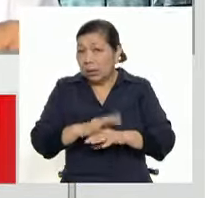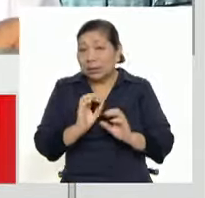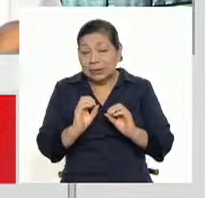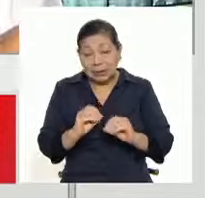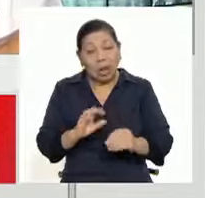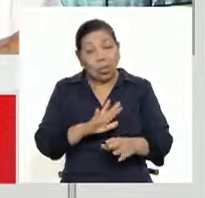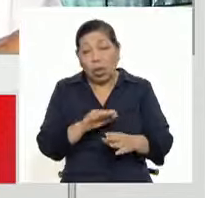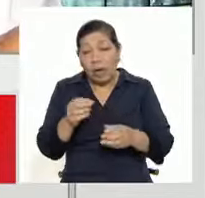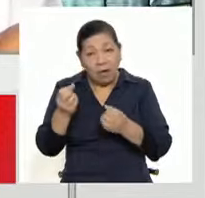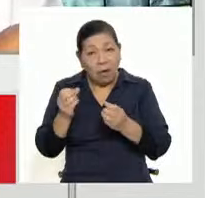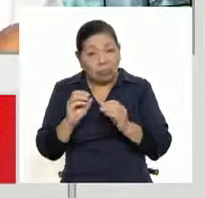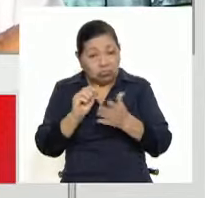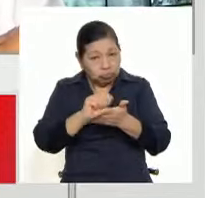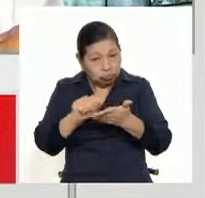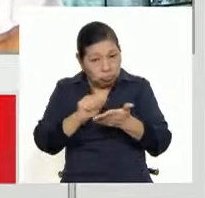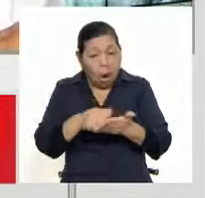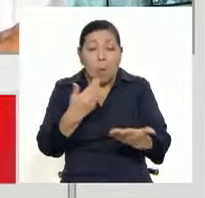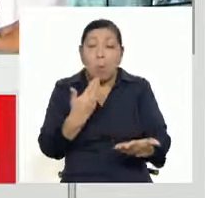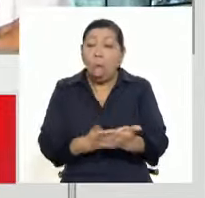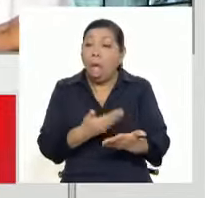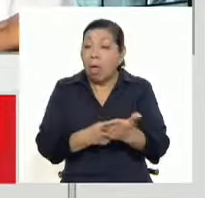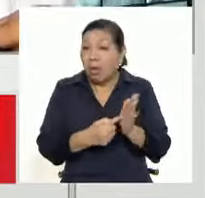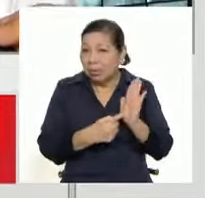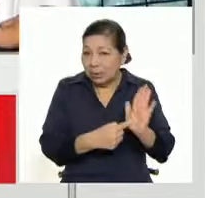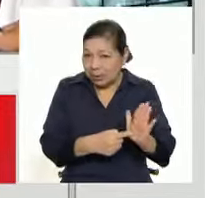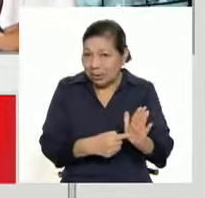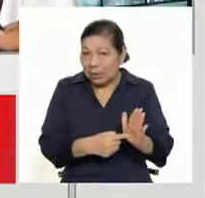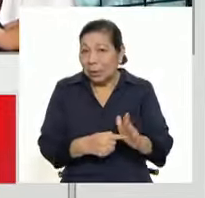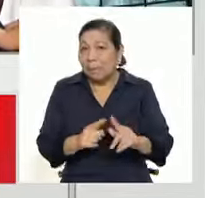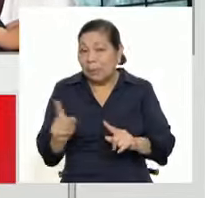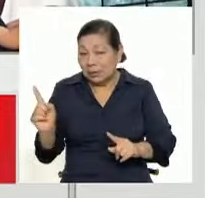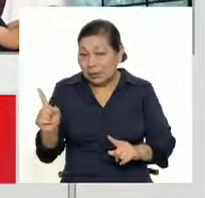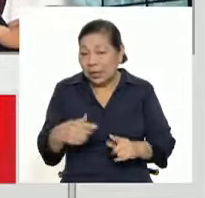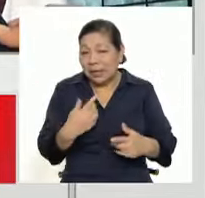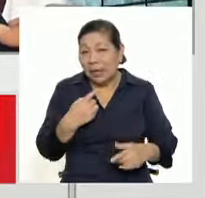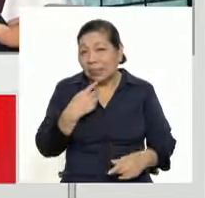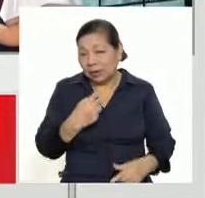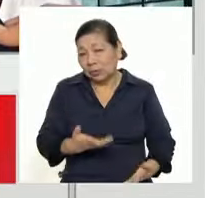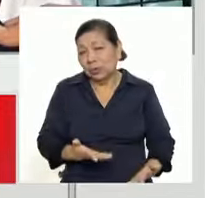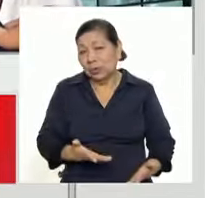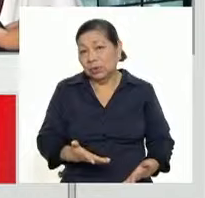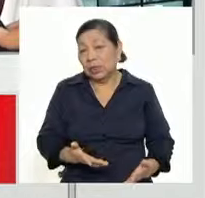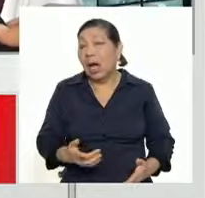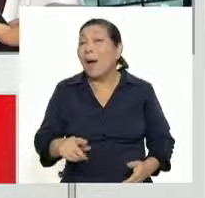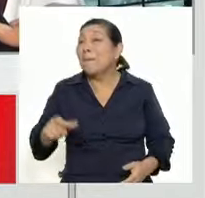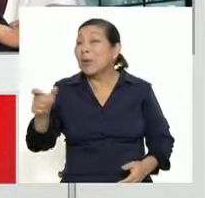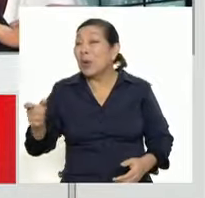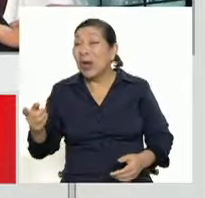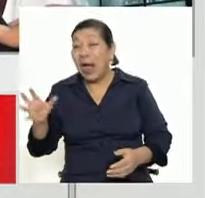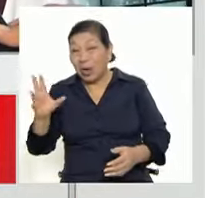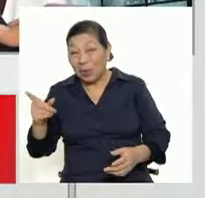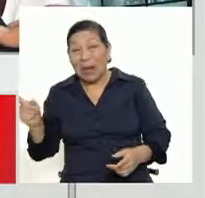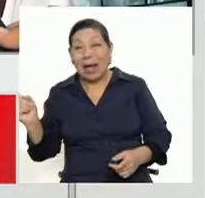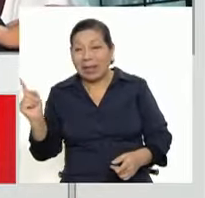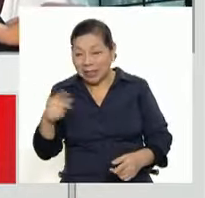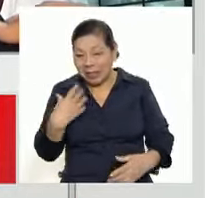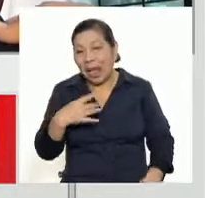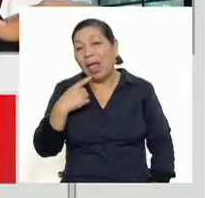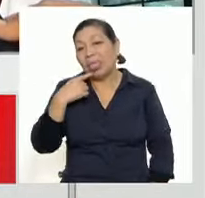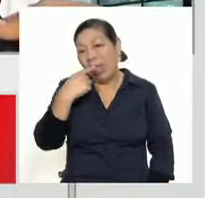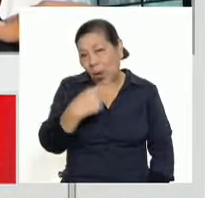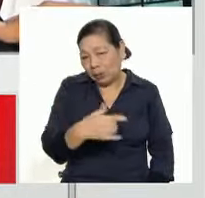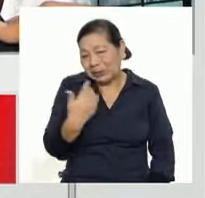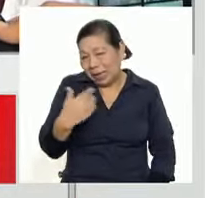le ha dado toda la información, las pruebas, el agraviado también ha hecho la denuncia. O sea, reúne todas las condiciones para que en esta